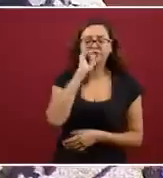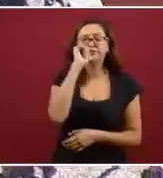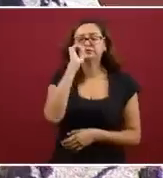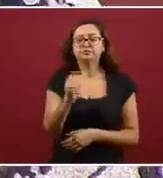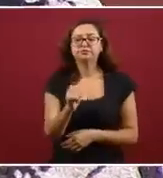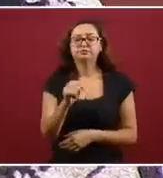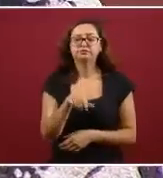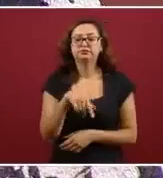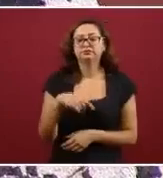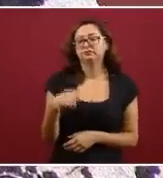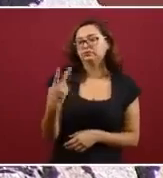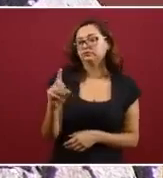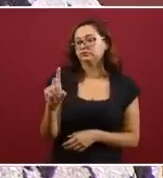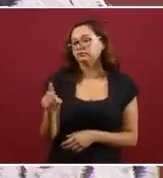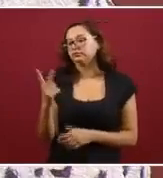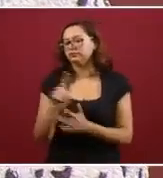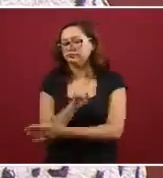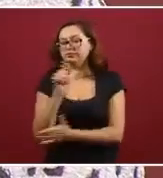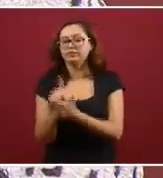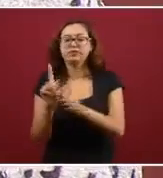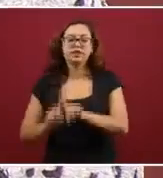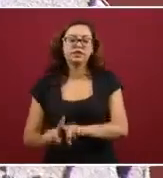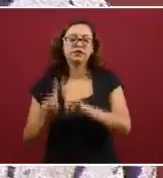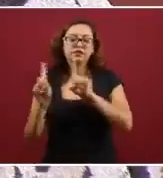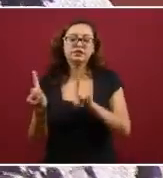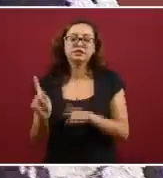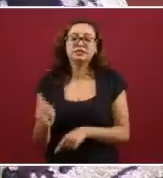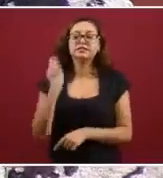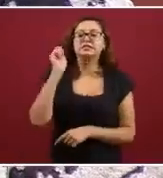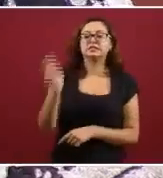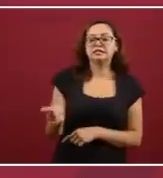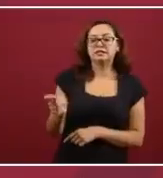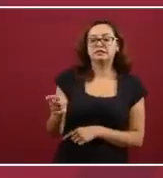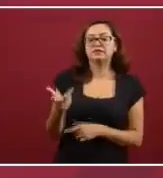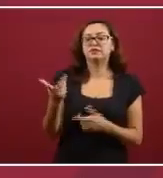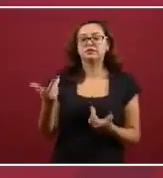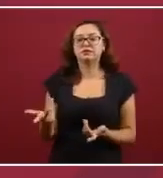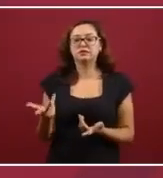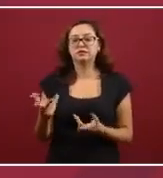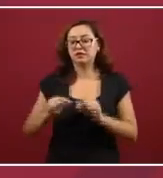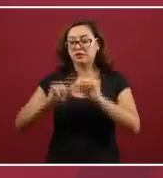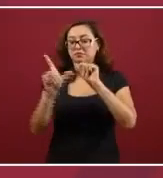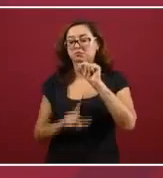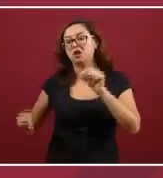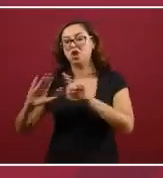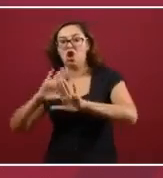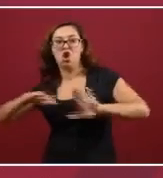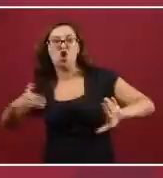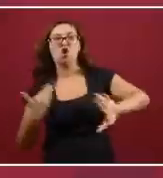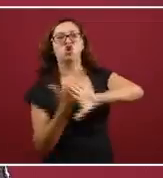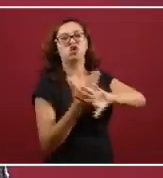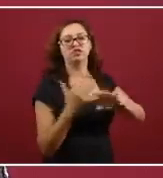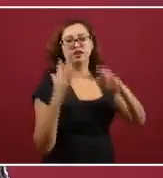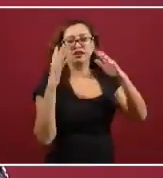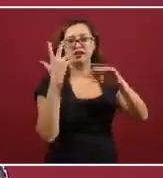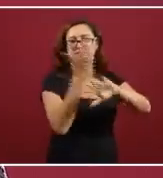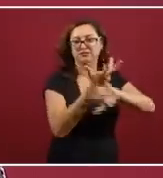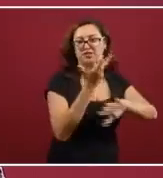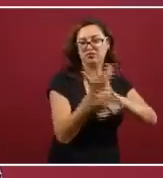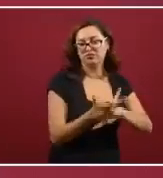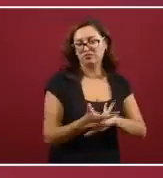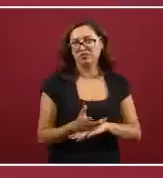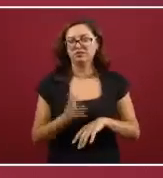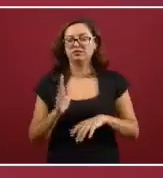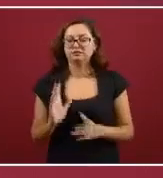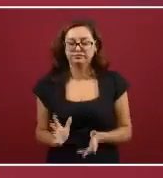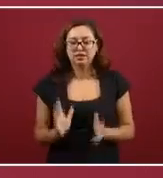una legislación distinta, donde se argumentaba que México atentaba contra la seguridad nacional de los Estados Unidos. Eso